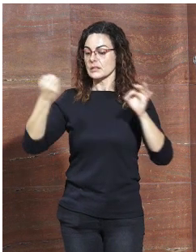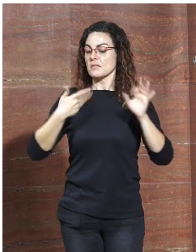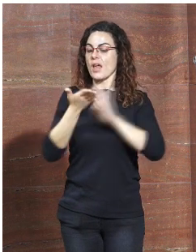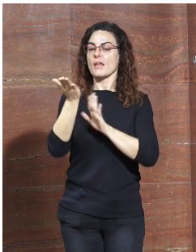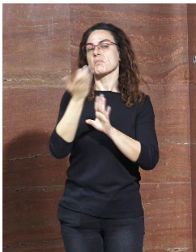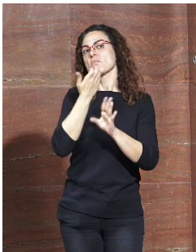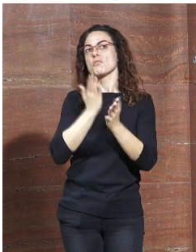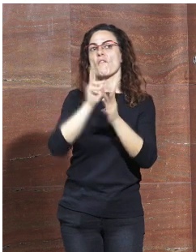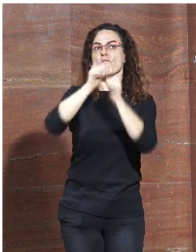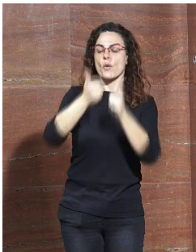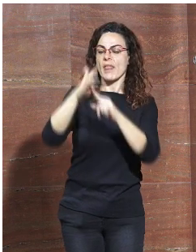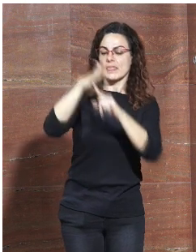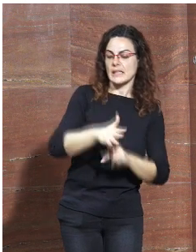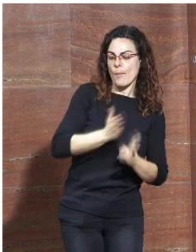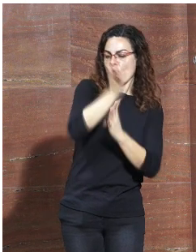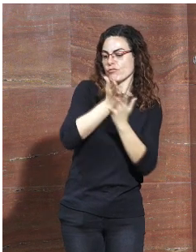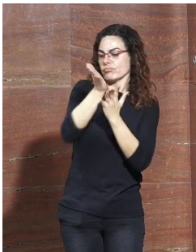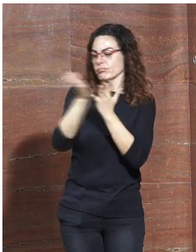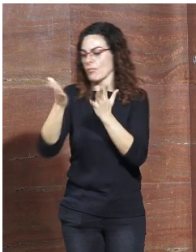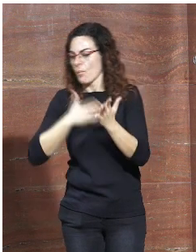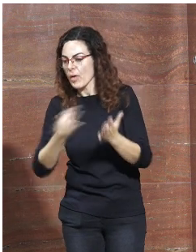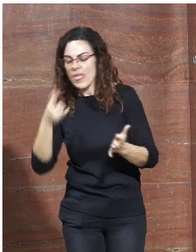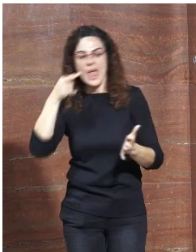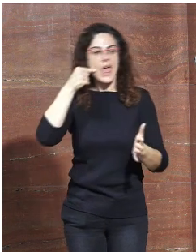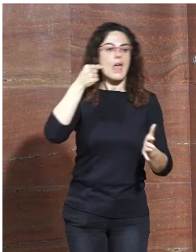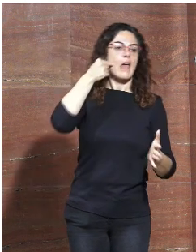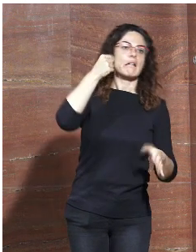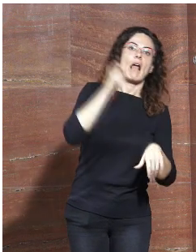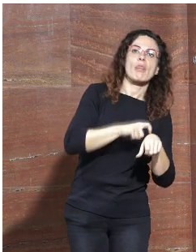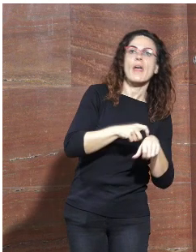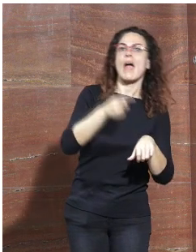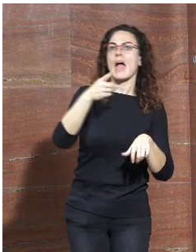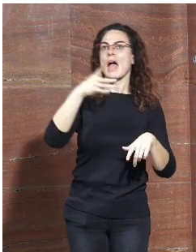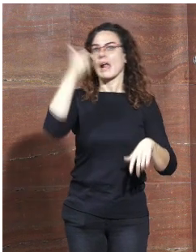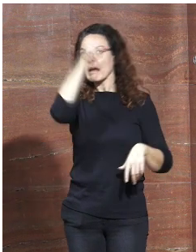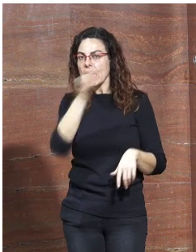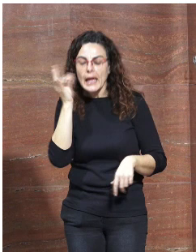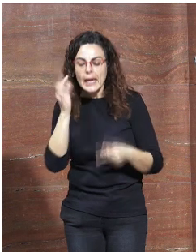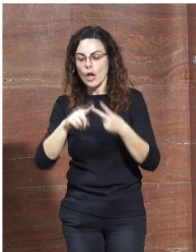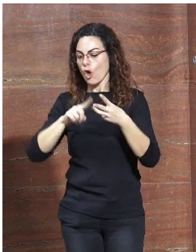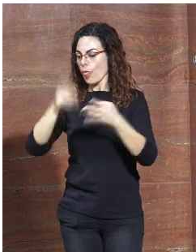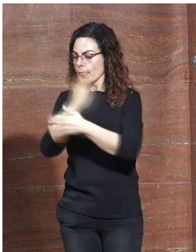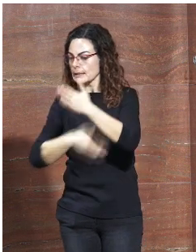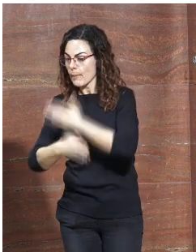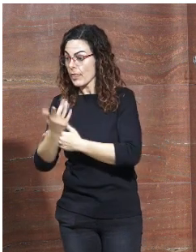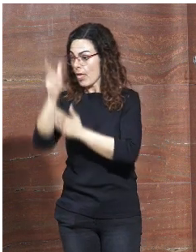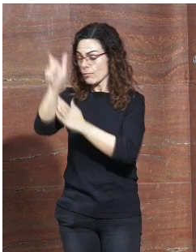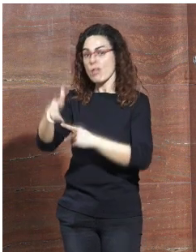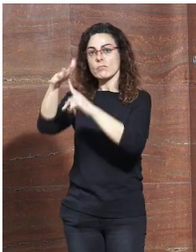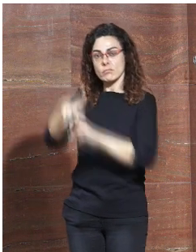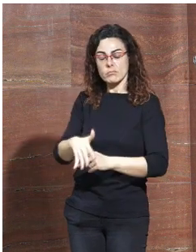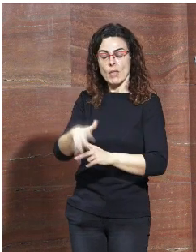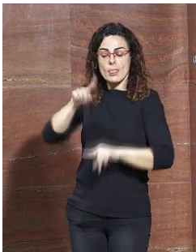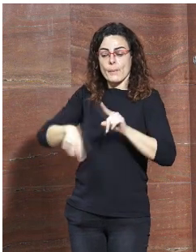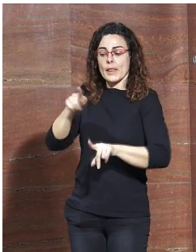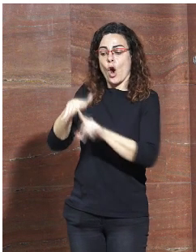discriminación, puede ser la raza, el género, la condición de discapacidad, sobre una persona en un contexto determinado y que